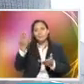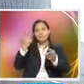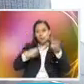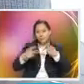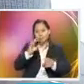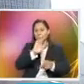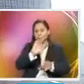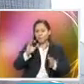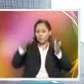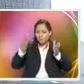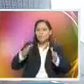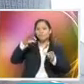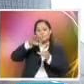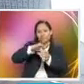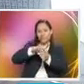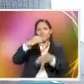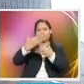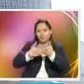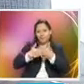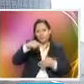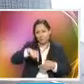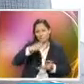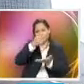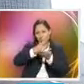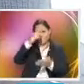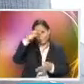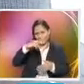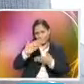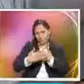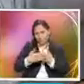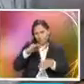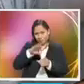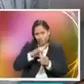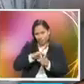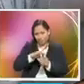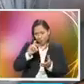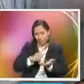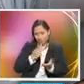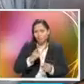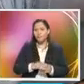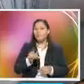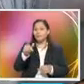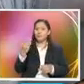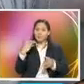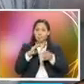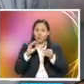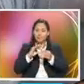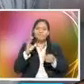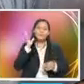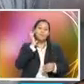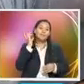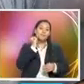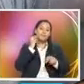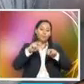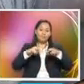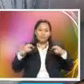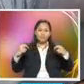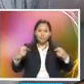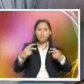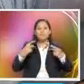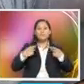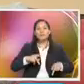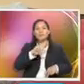periodo de votaciones en la Ciudad de México, ¿no, Dania? Sí, exactamente. Bueno, como bien mencionabas, la Asamblea Constituyente se va a integrar por